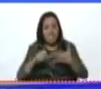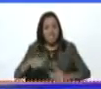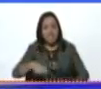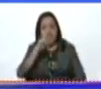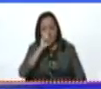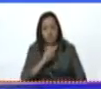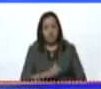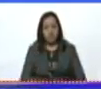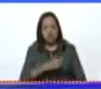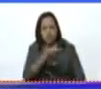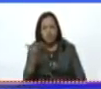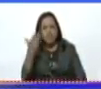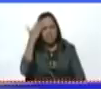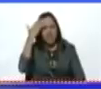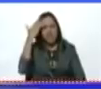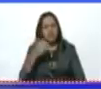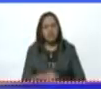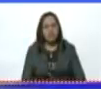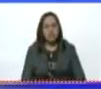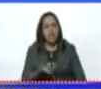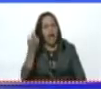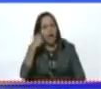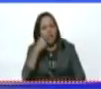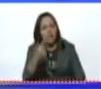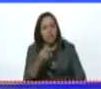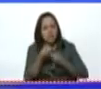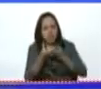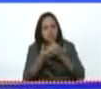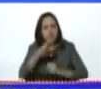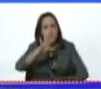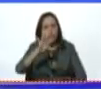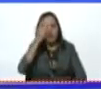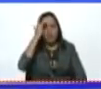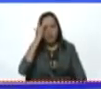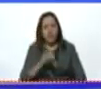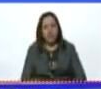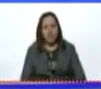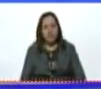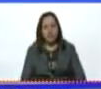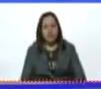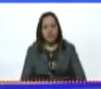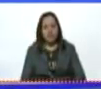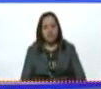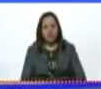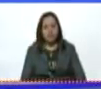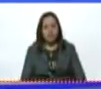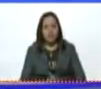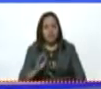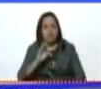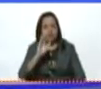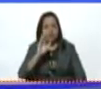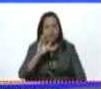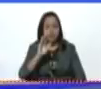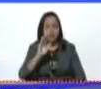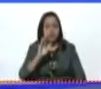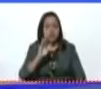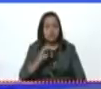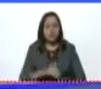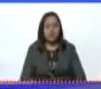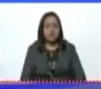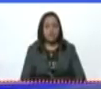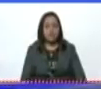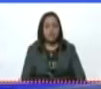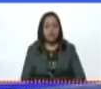Y ustedes saben, ayer lo dije en el discurso del 4 de febrero en el cuartel de la montaña, estoy decidido a